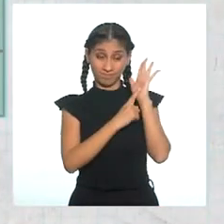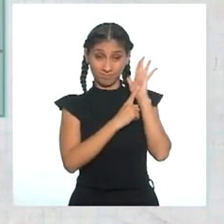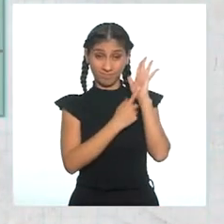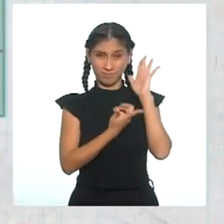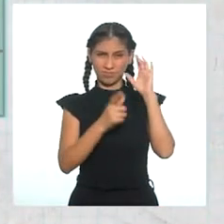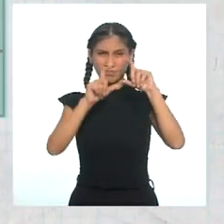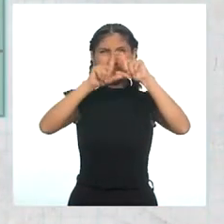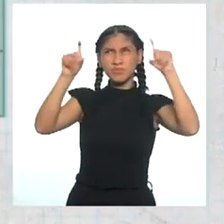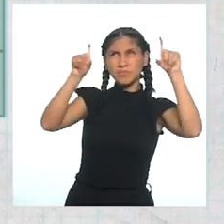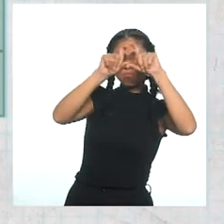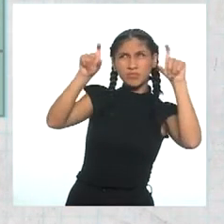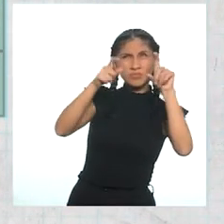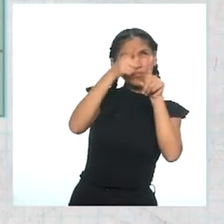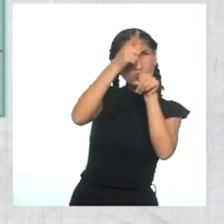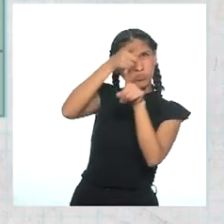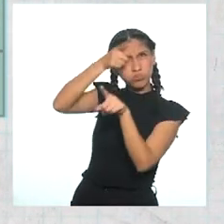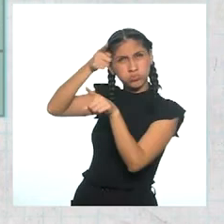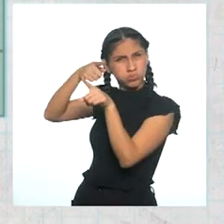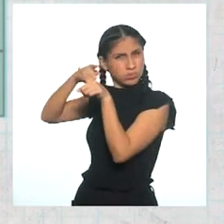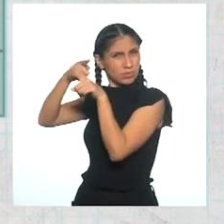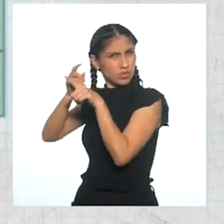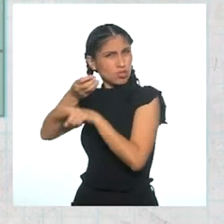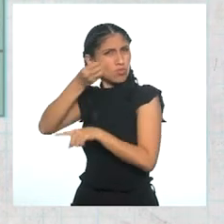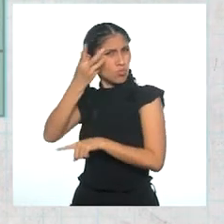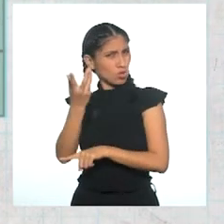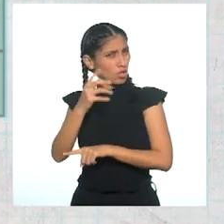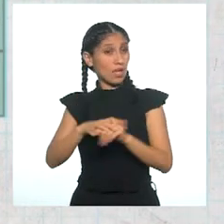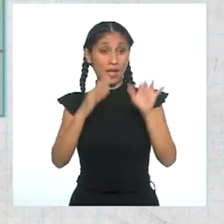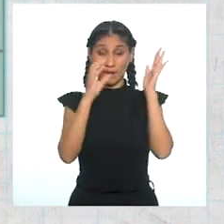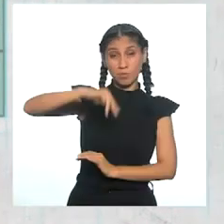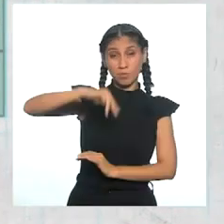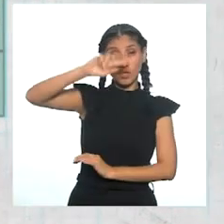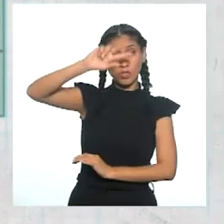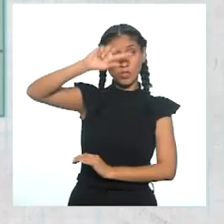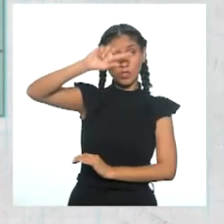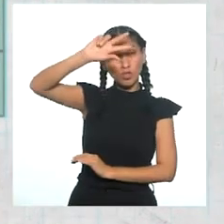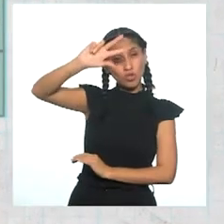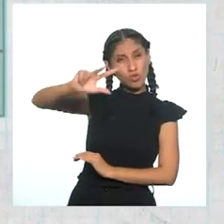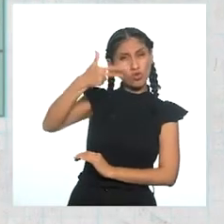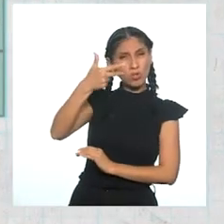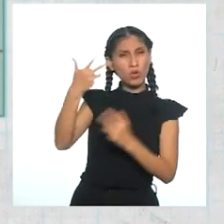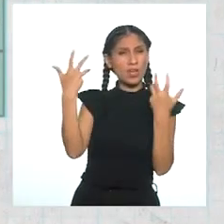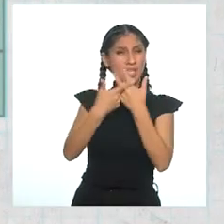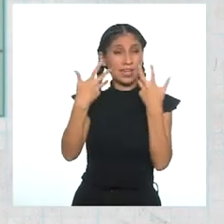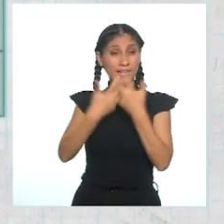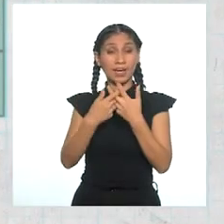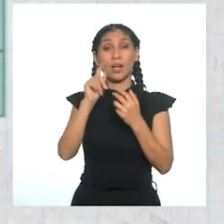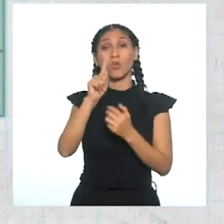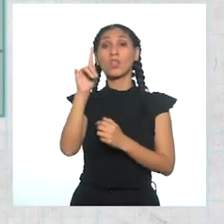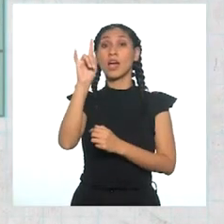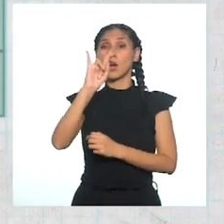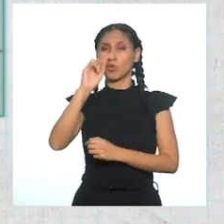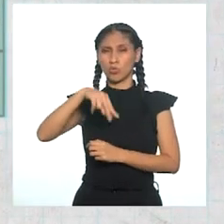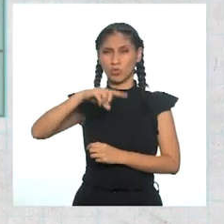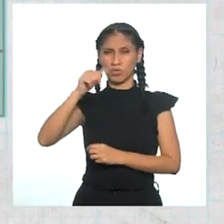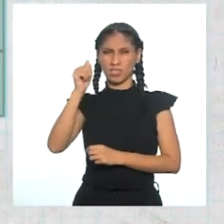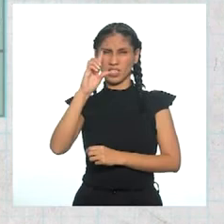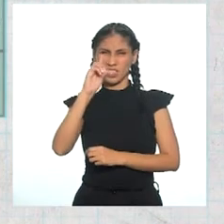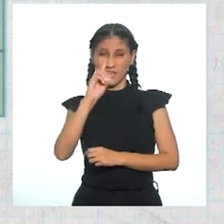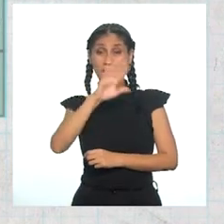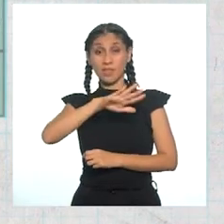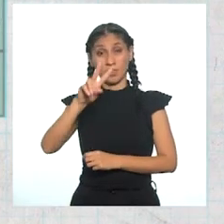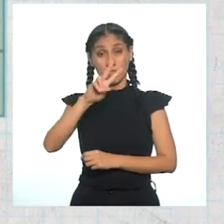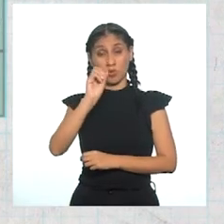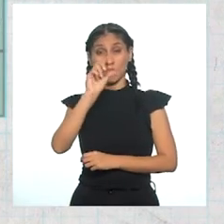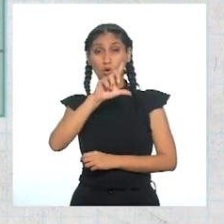¿Por qué están en líneas diferentes? Ahí dice que el centímetro cúbico es una unidad de volumen y que el litro es una unidad